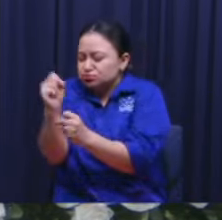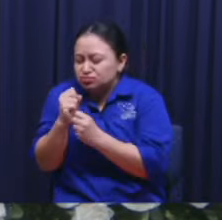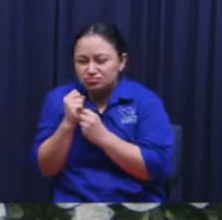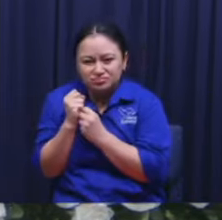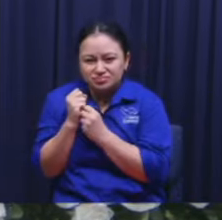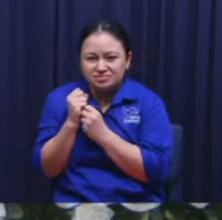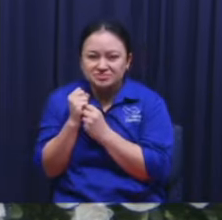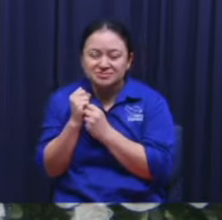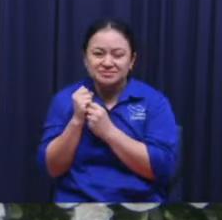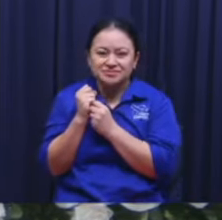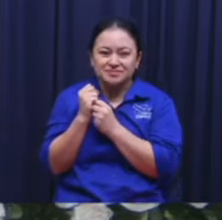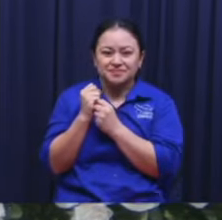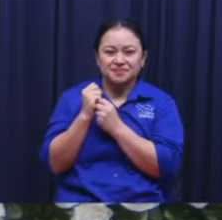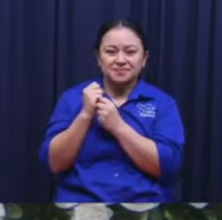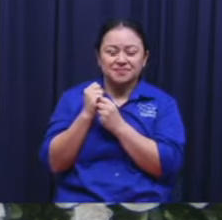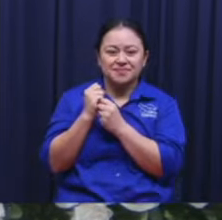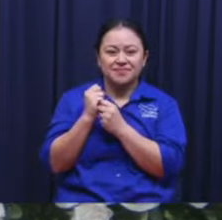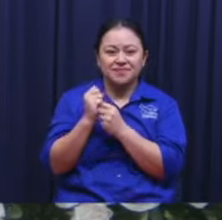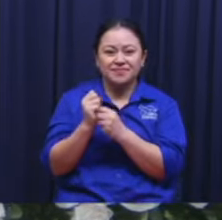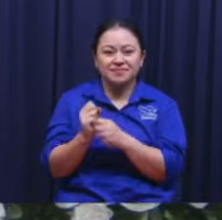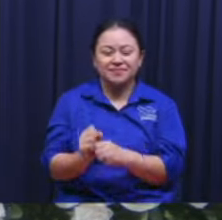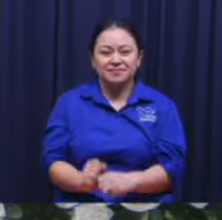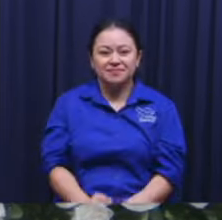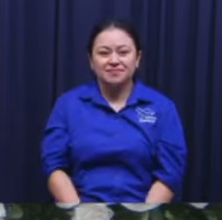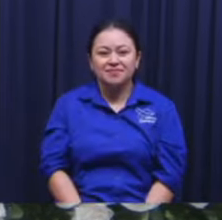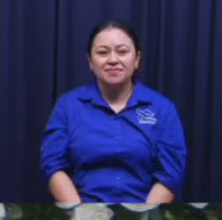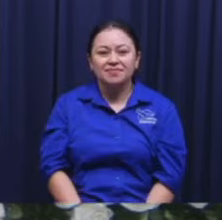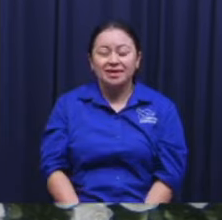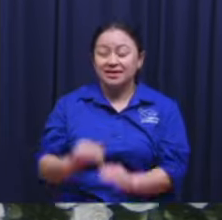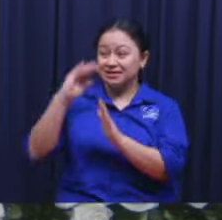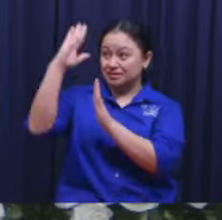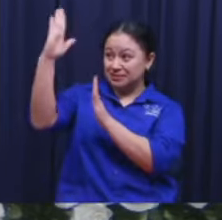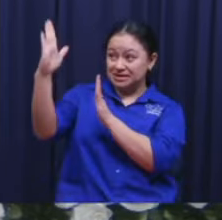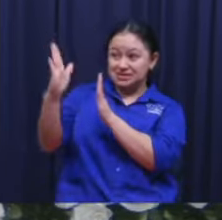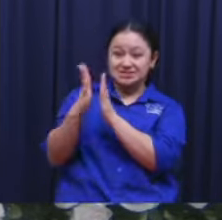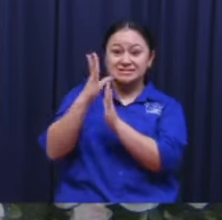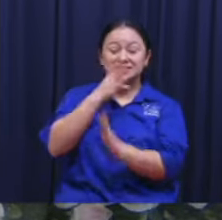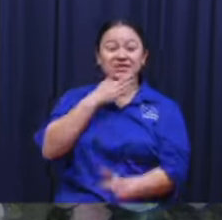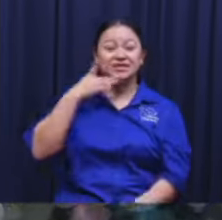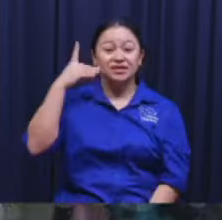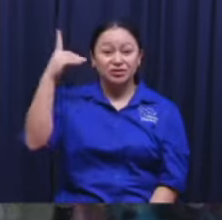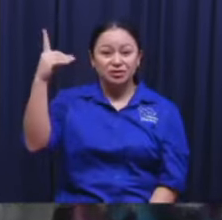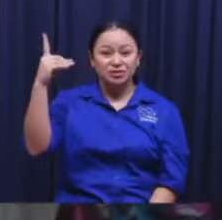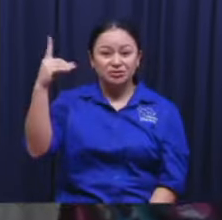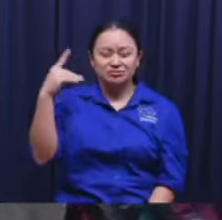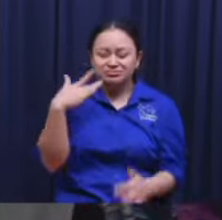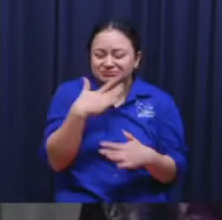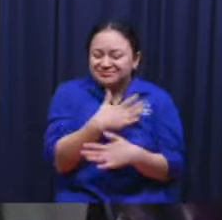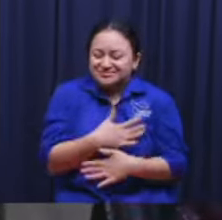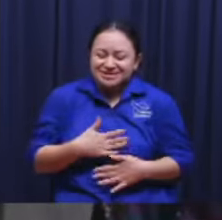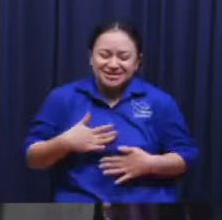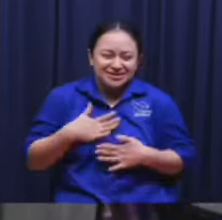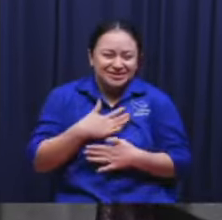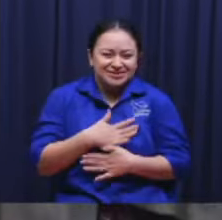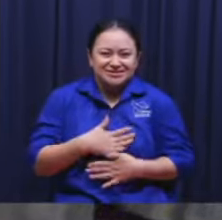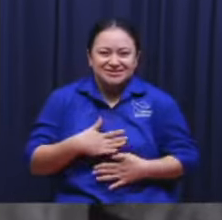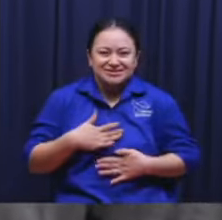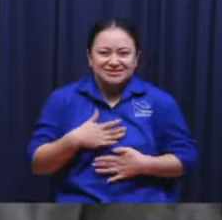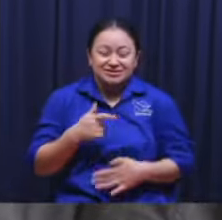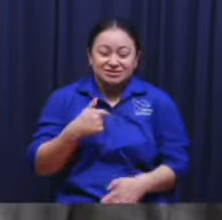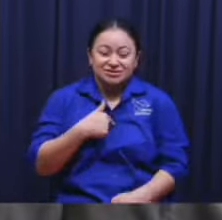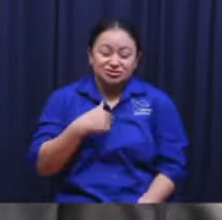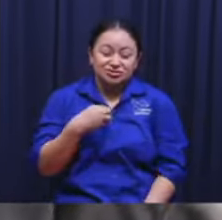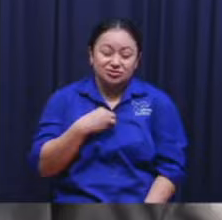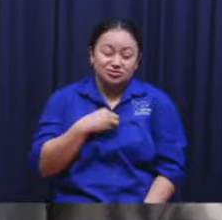¿eh? Atrapado en el río de Dios. Qué rico, ¿eh? No queremos, bueno, yo no